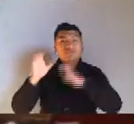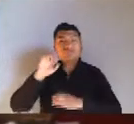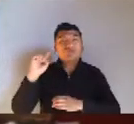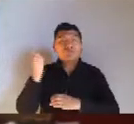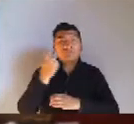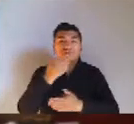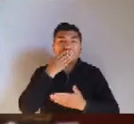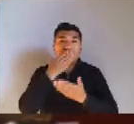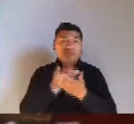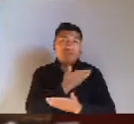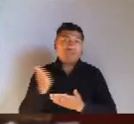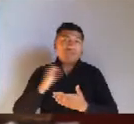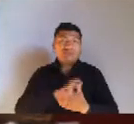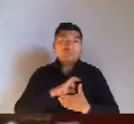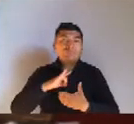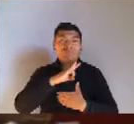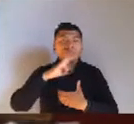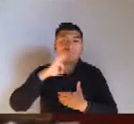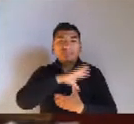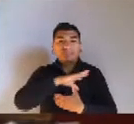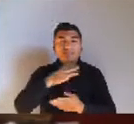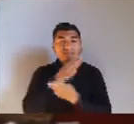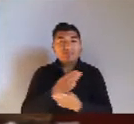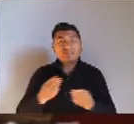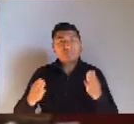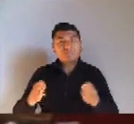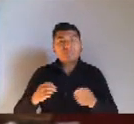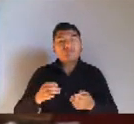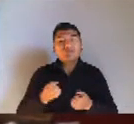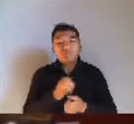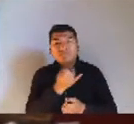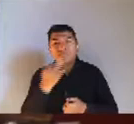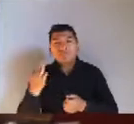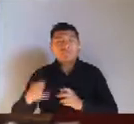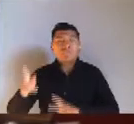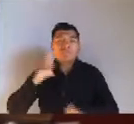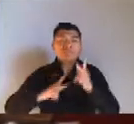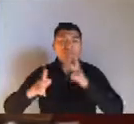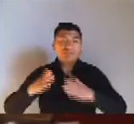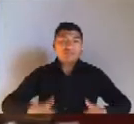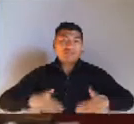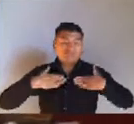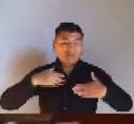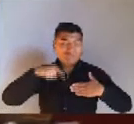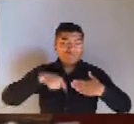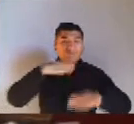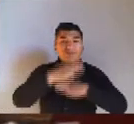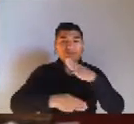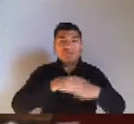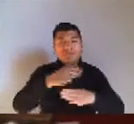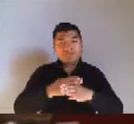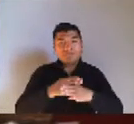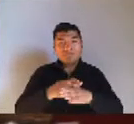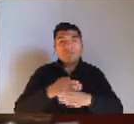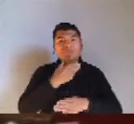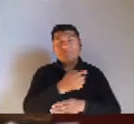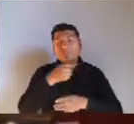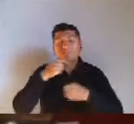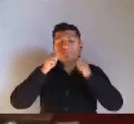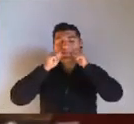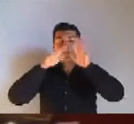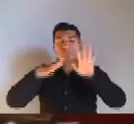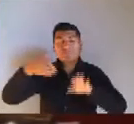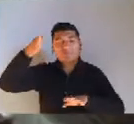el bienestar espiritual y material de cuantos habitamos en esta tierra bendecida por